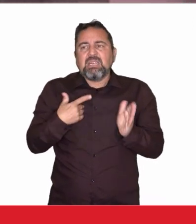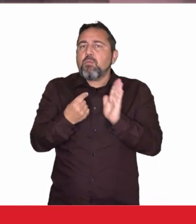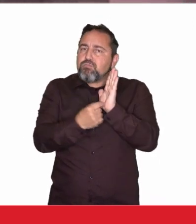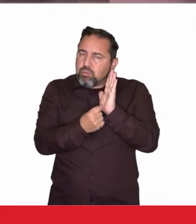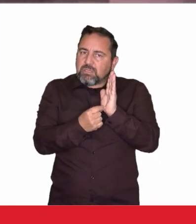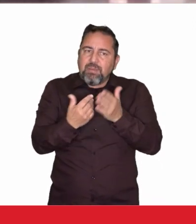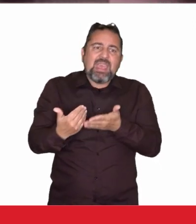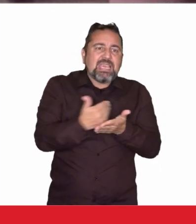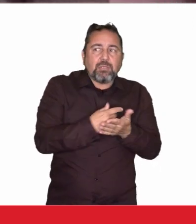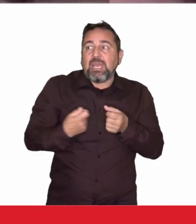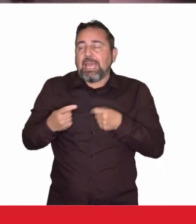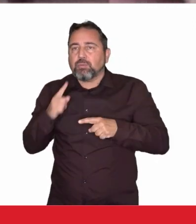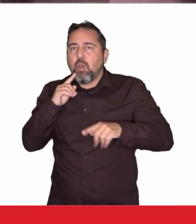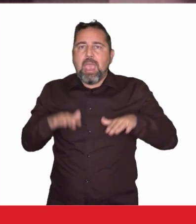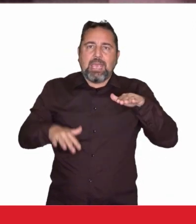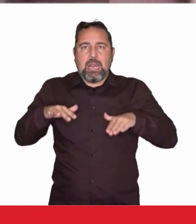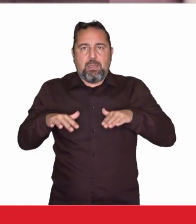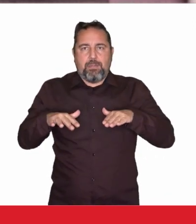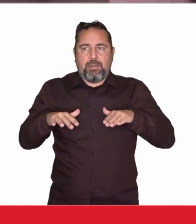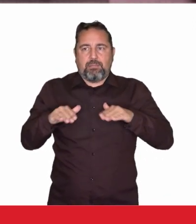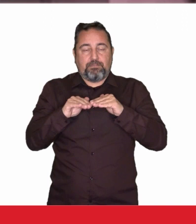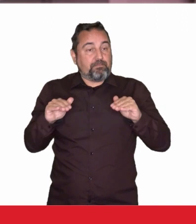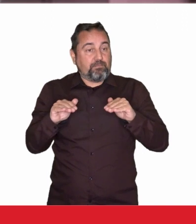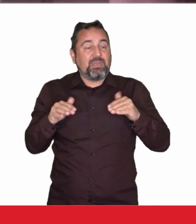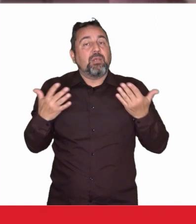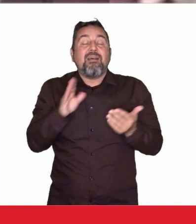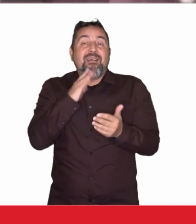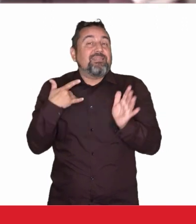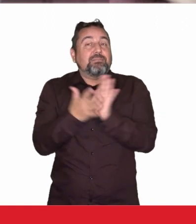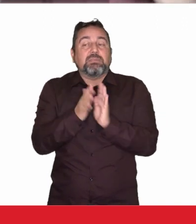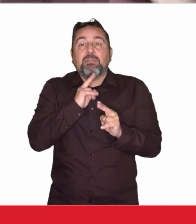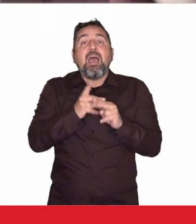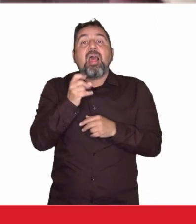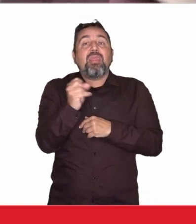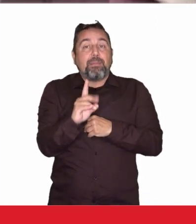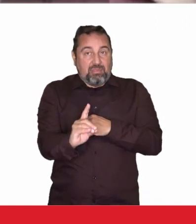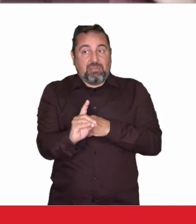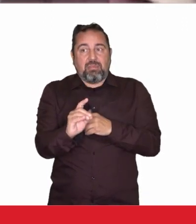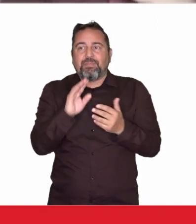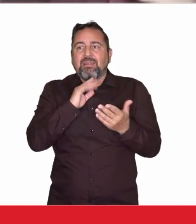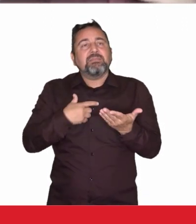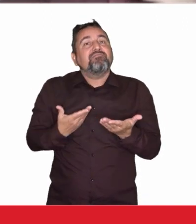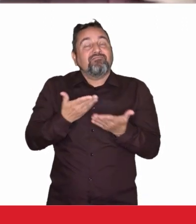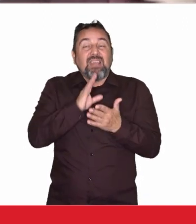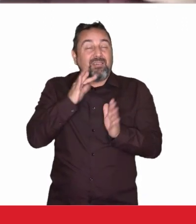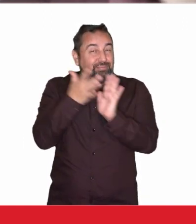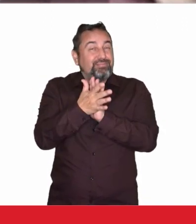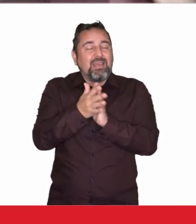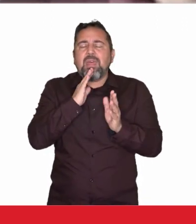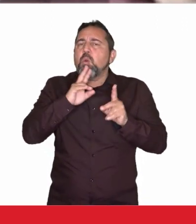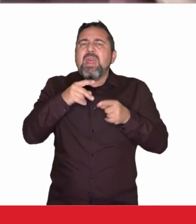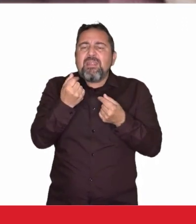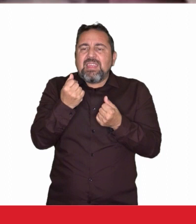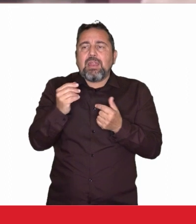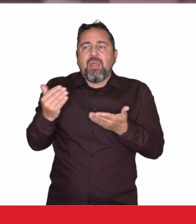principio. ¿Vale? Es decir, a ese punto en el que los ingresos y los gastos se equilibran. Lo que hemos dicho antes, lo que apuntaba David, gracias